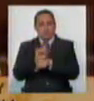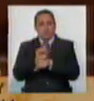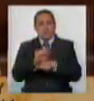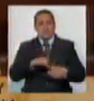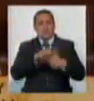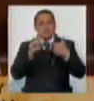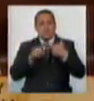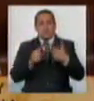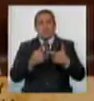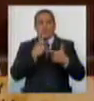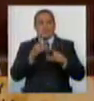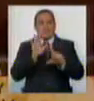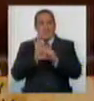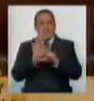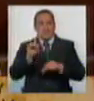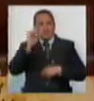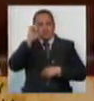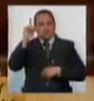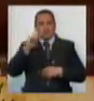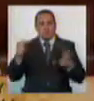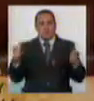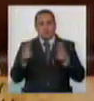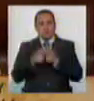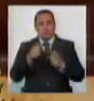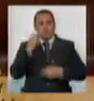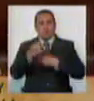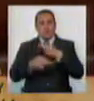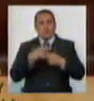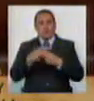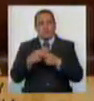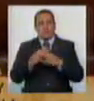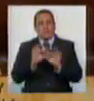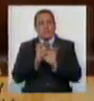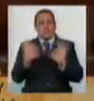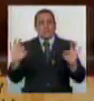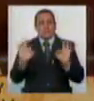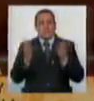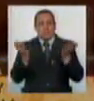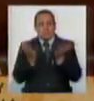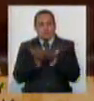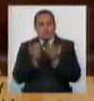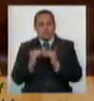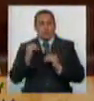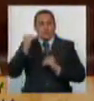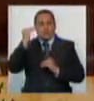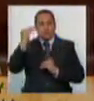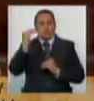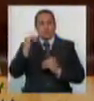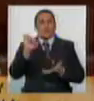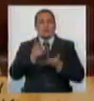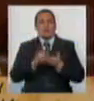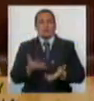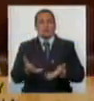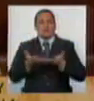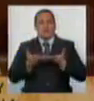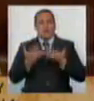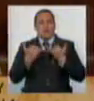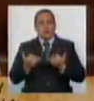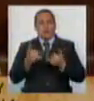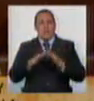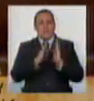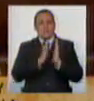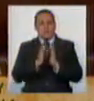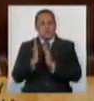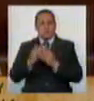segundo es la Ley de Creación del Consejo Peruano de Acreditación de la Educación Superior, que nos debe llevar a procesos